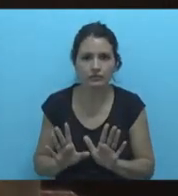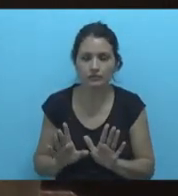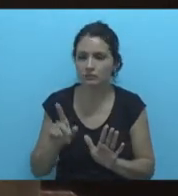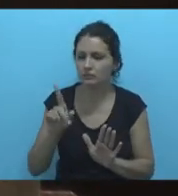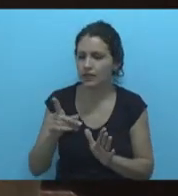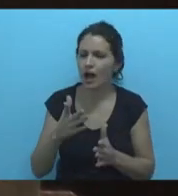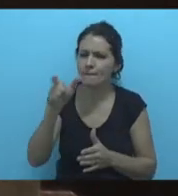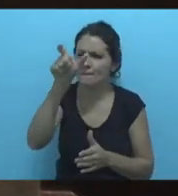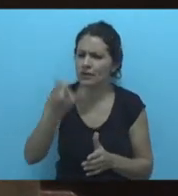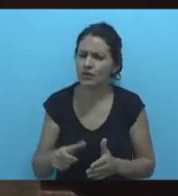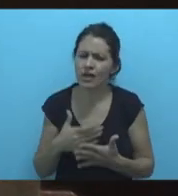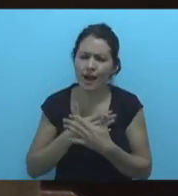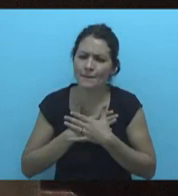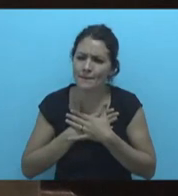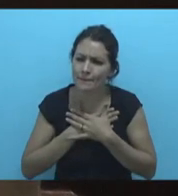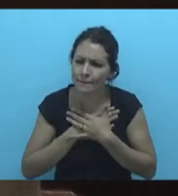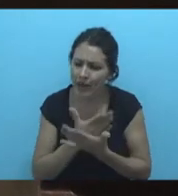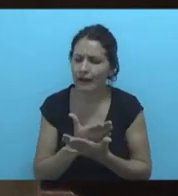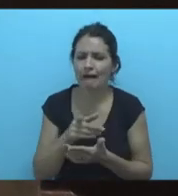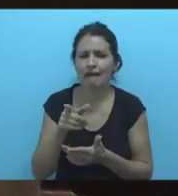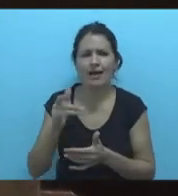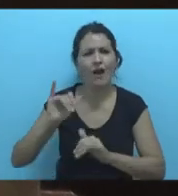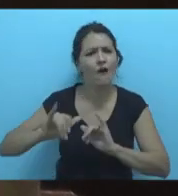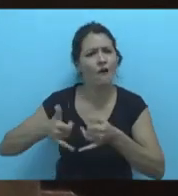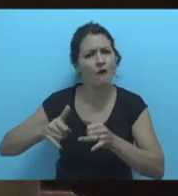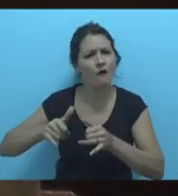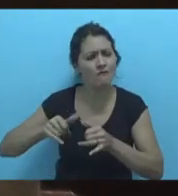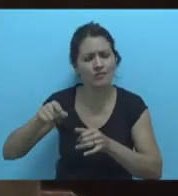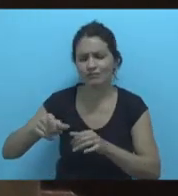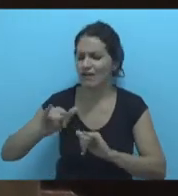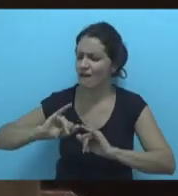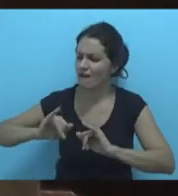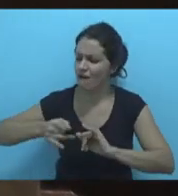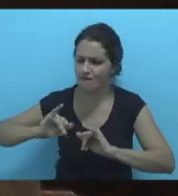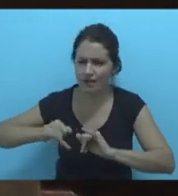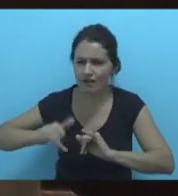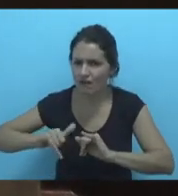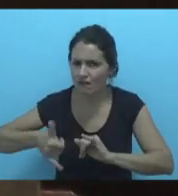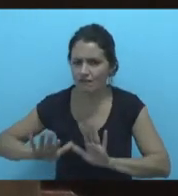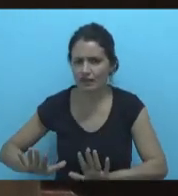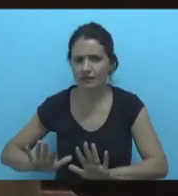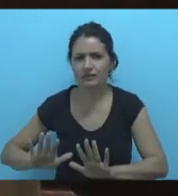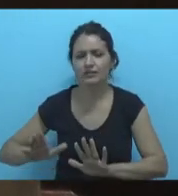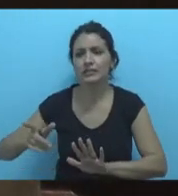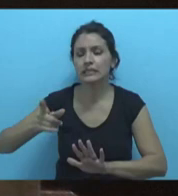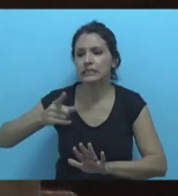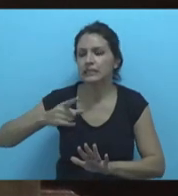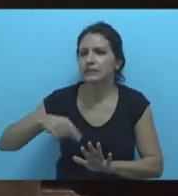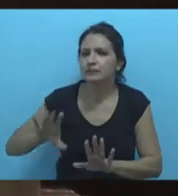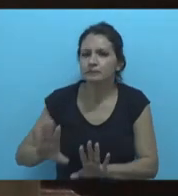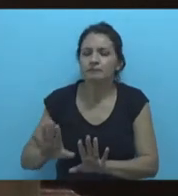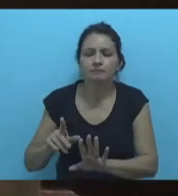humanos, sino porque era una persona joven que nos dejó, muy joven, que nos dejó intempestivamente. Por supuesto, con